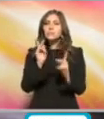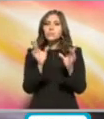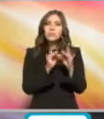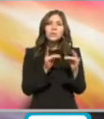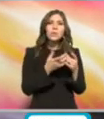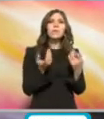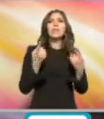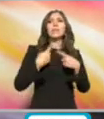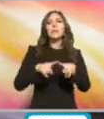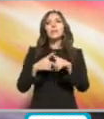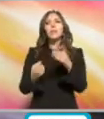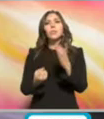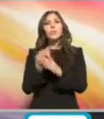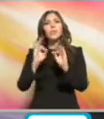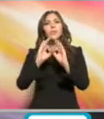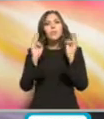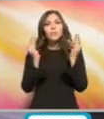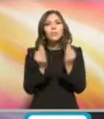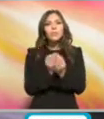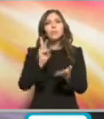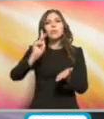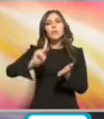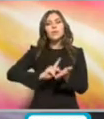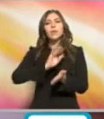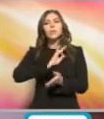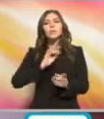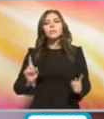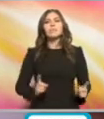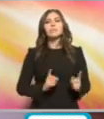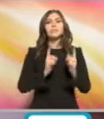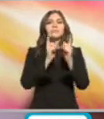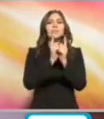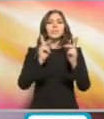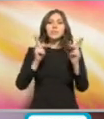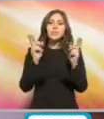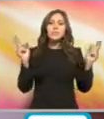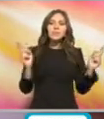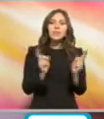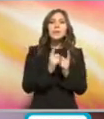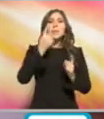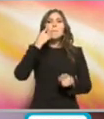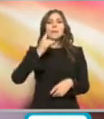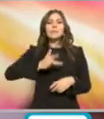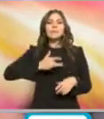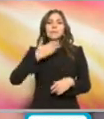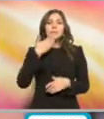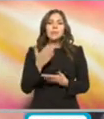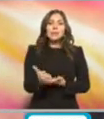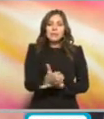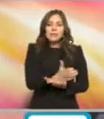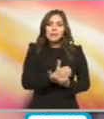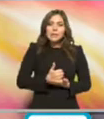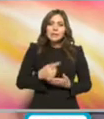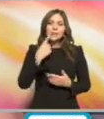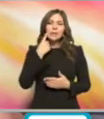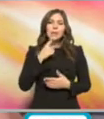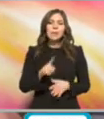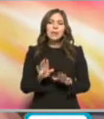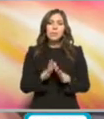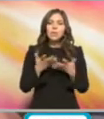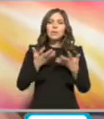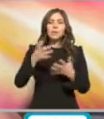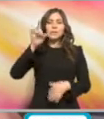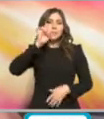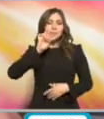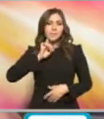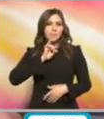nuevas maneras de reencontrarte también con la pareja en el término del erotismo. Ok. Sí, es que, ¿sabes qué? Lo que pasa es que muchas